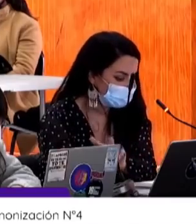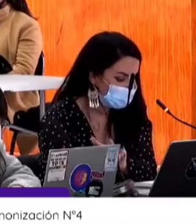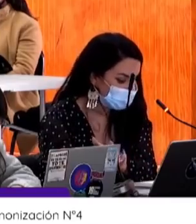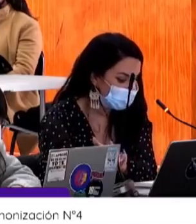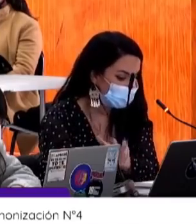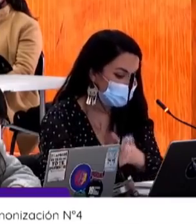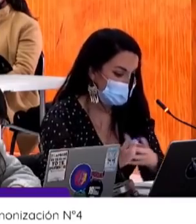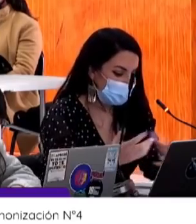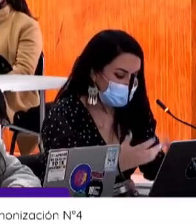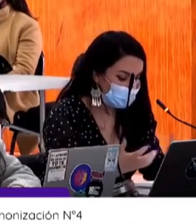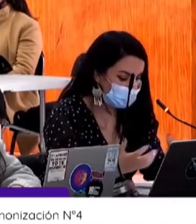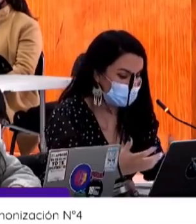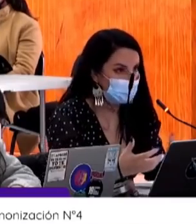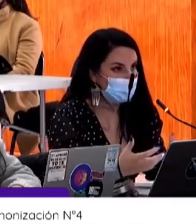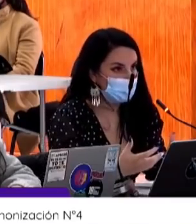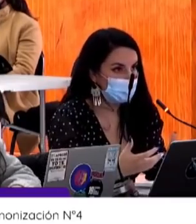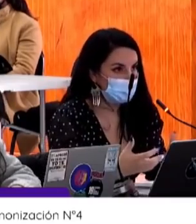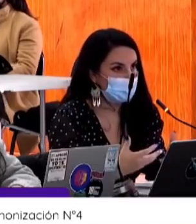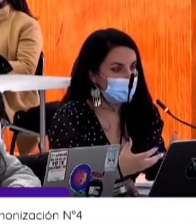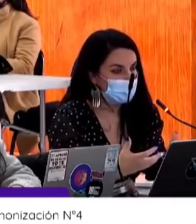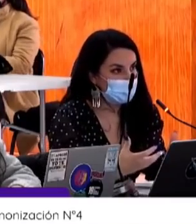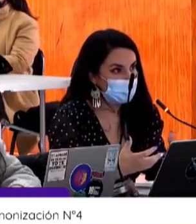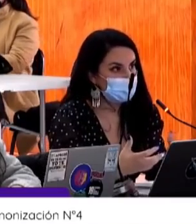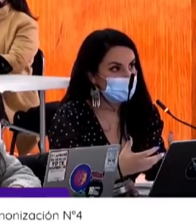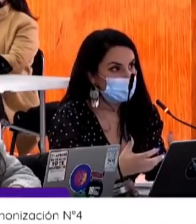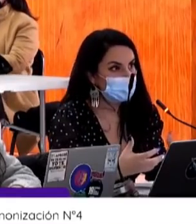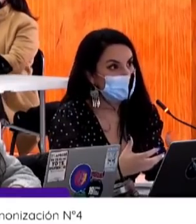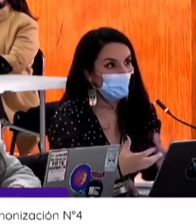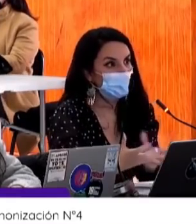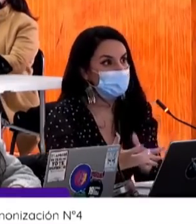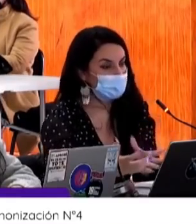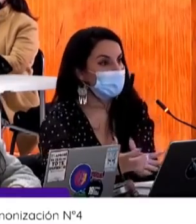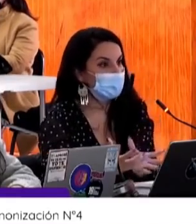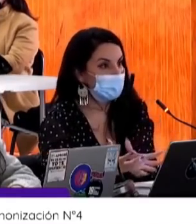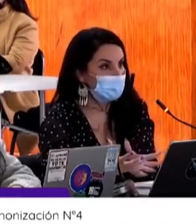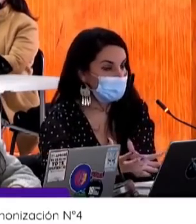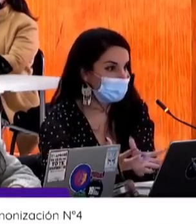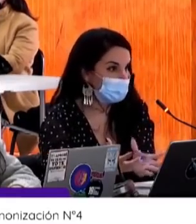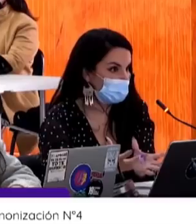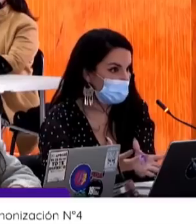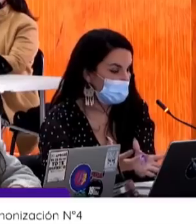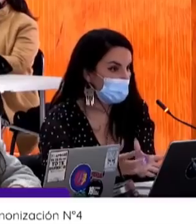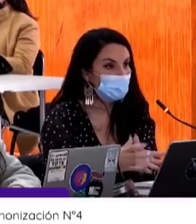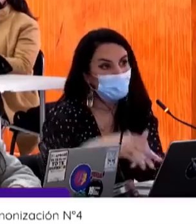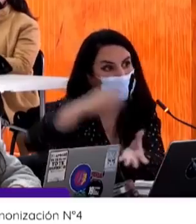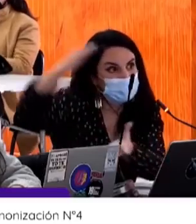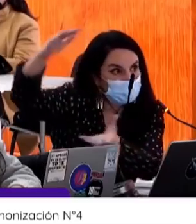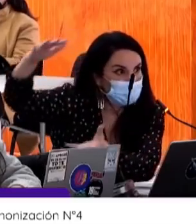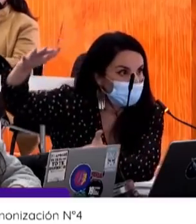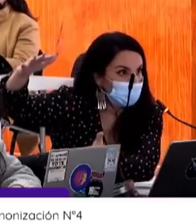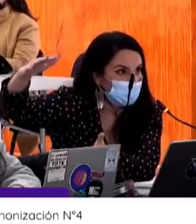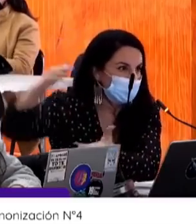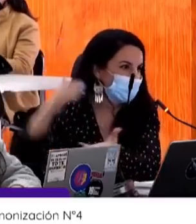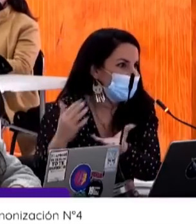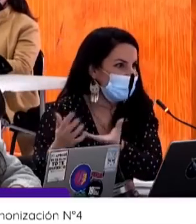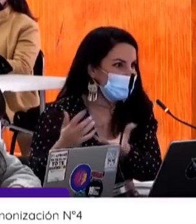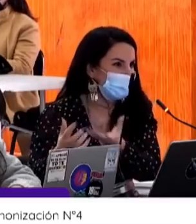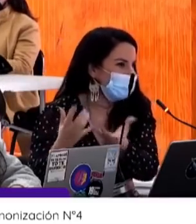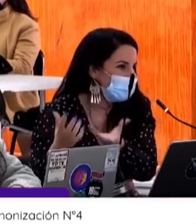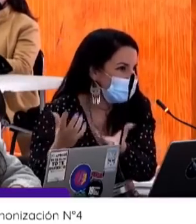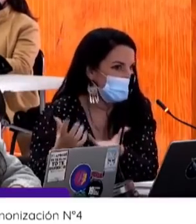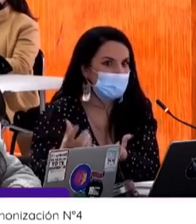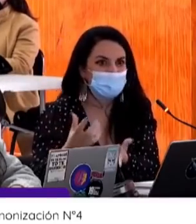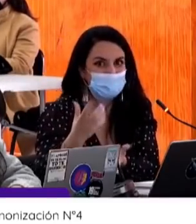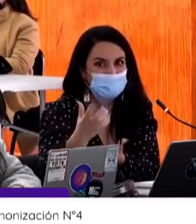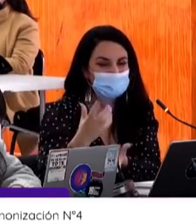Porque no si, la tiene. Yo no, creo que no la, no tiene. La tiene. Yo hay una discusión, sí. Pero digo mi impresión. Yo no estoy diciendo, yo no sé, en el